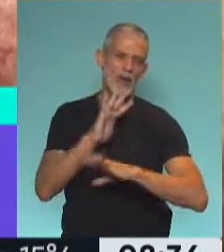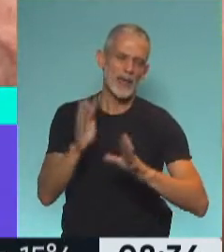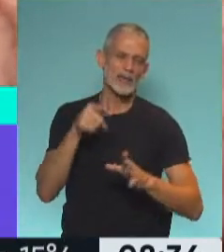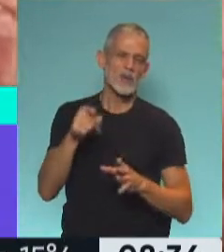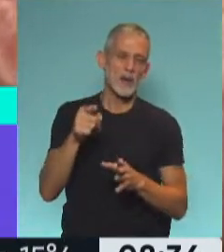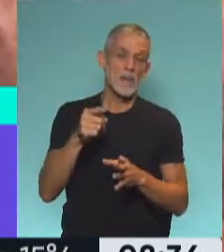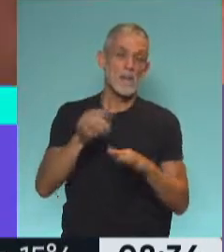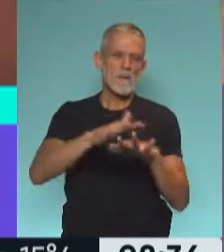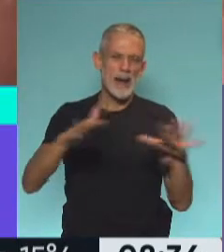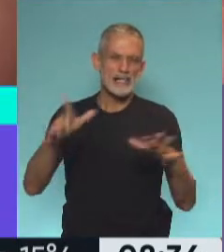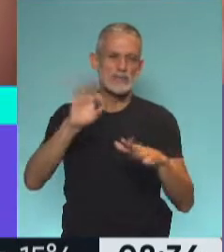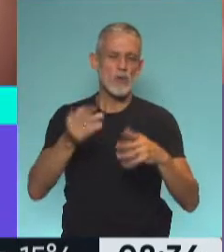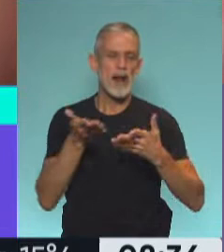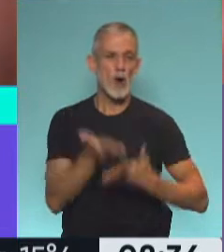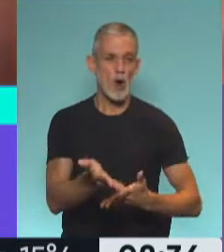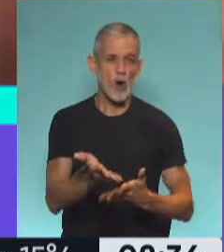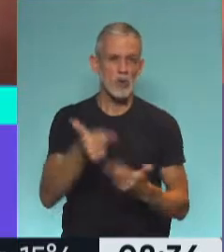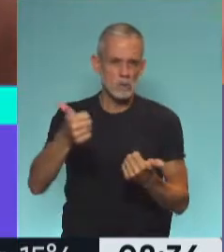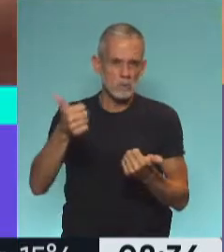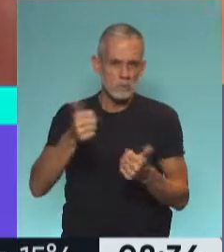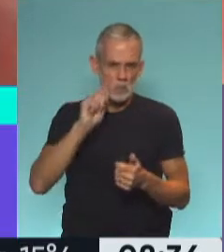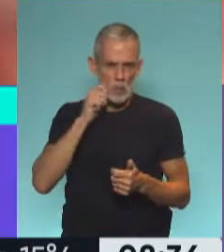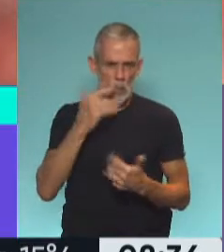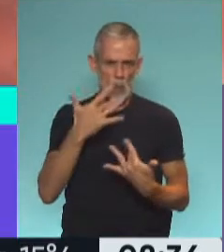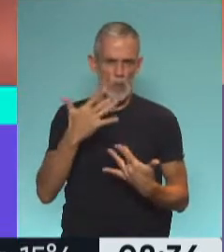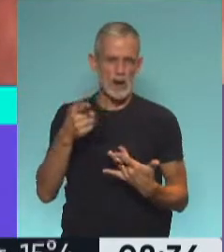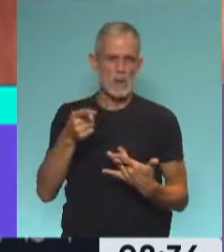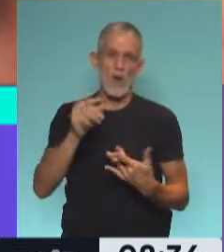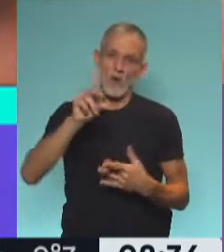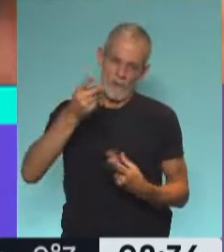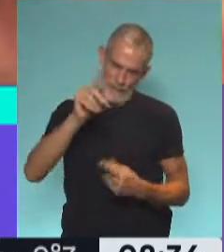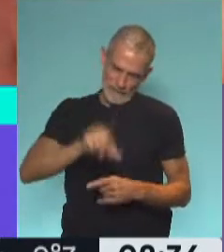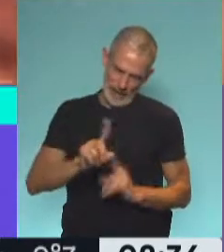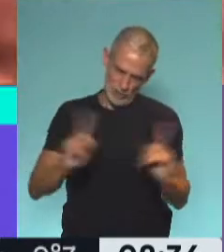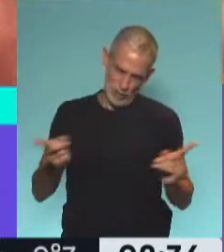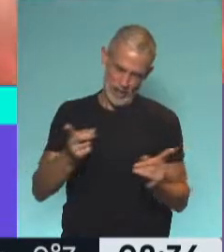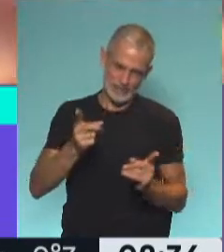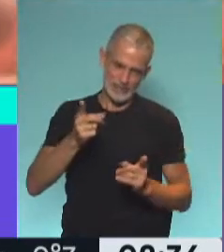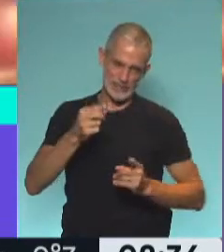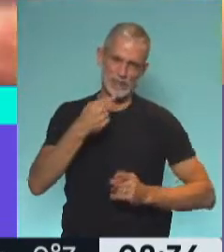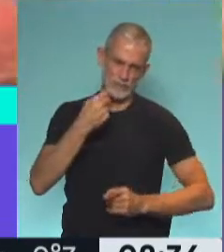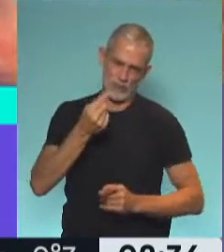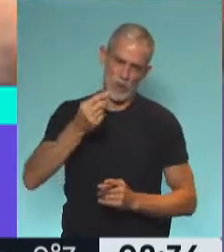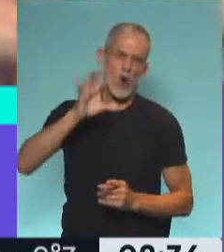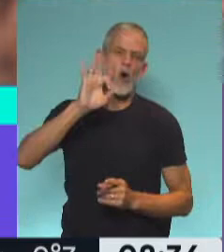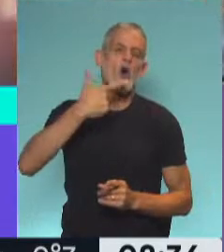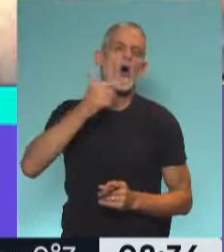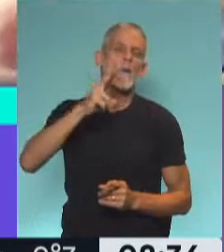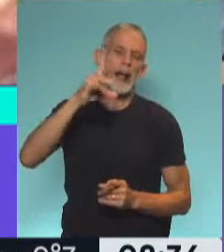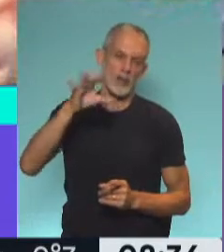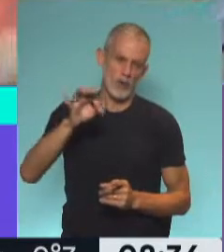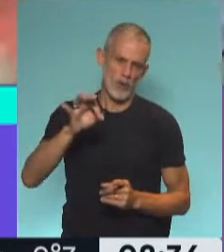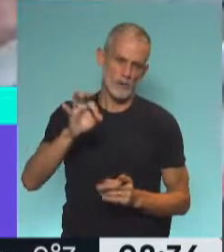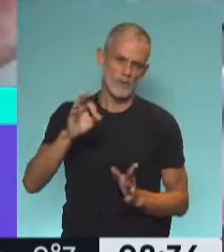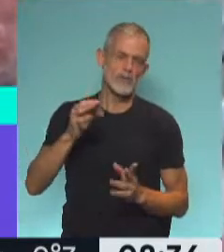para la parrilla o para el horno. Sí. Son buenos cortes. Sí, ahora, sí, no está barato. Osvaldo, te escucha. Sí, Osvaldo. Hola, sí. Yo no